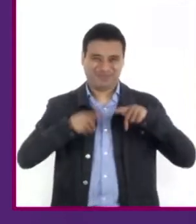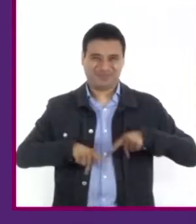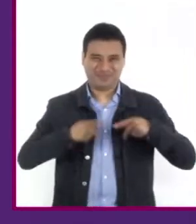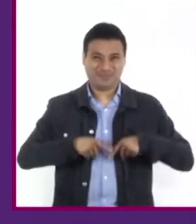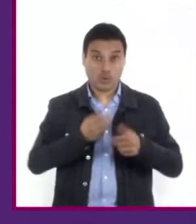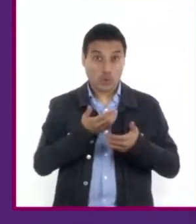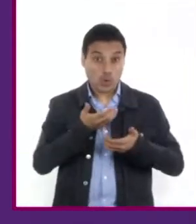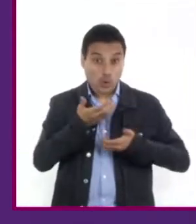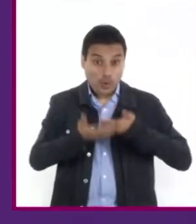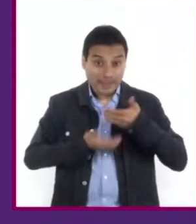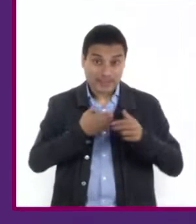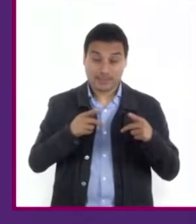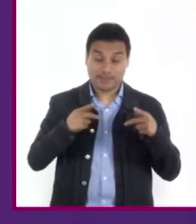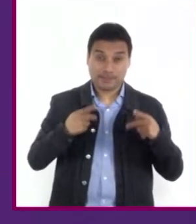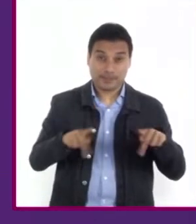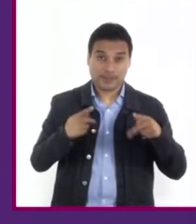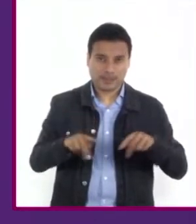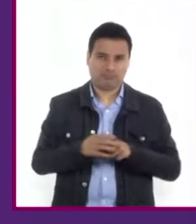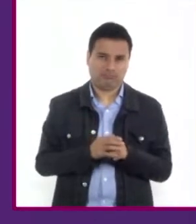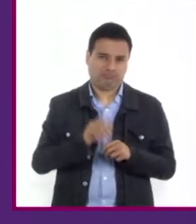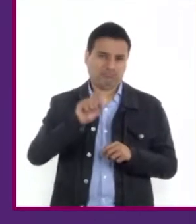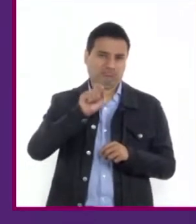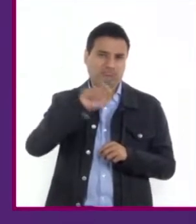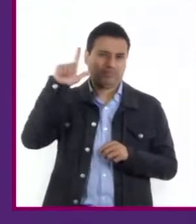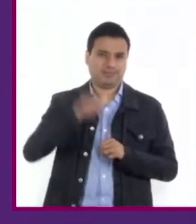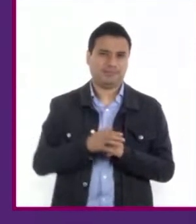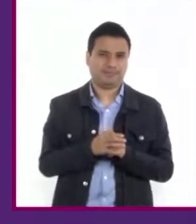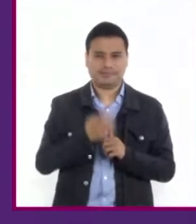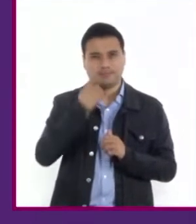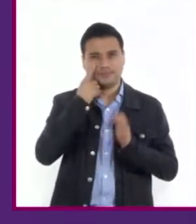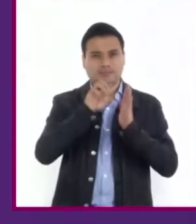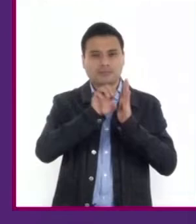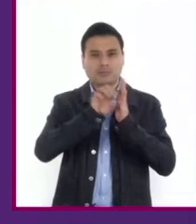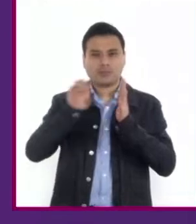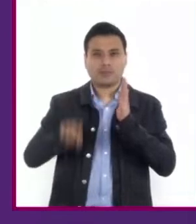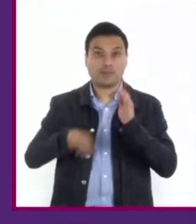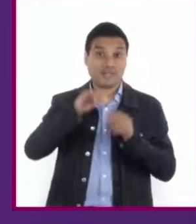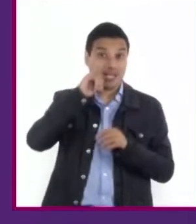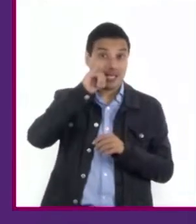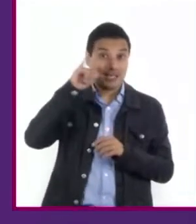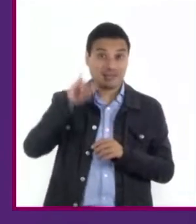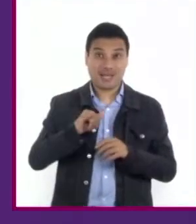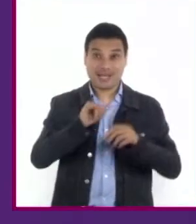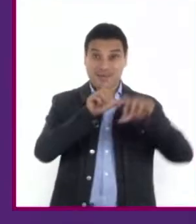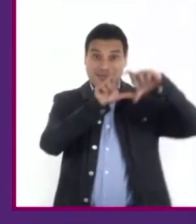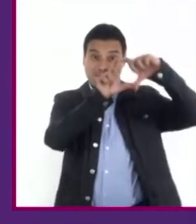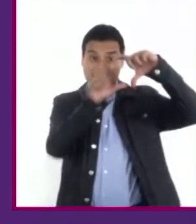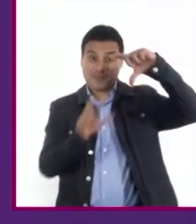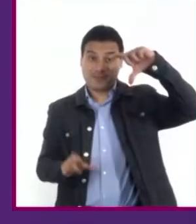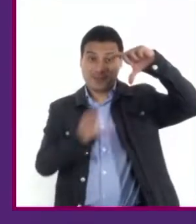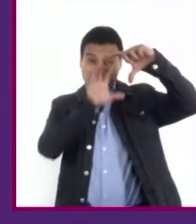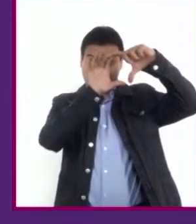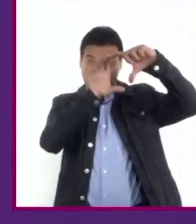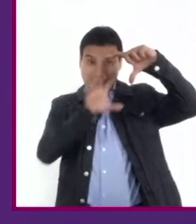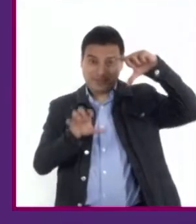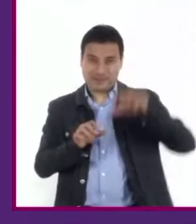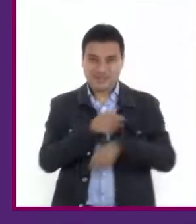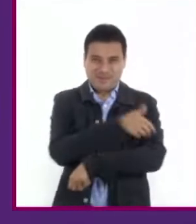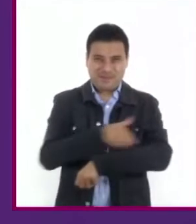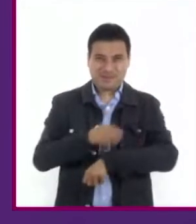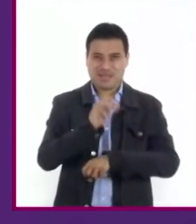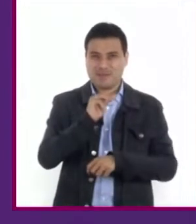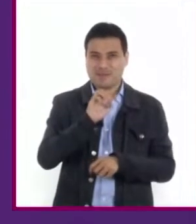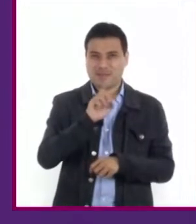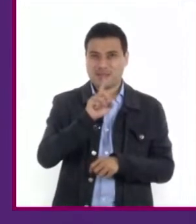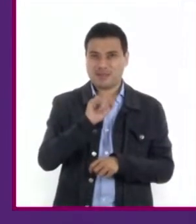gran influencia en sus ciudades. Por ejemplo, en las repúblicas italianas, la familia de banqueros de los Medici